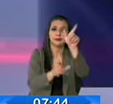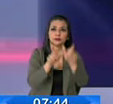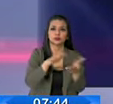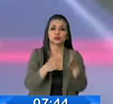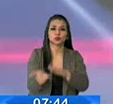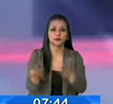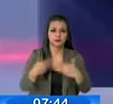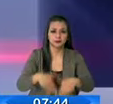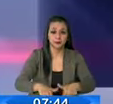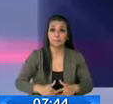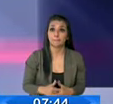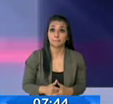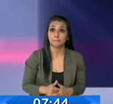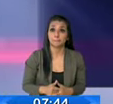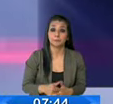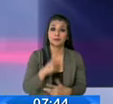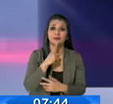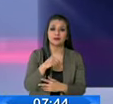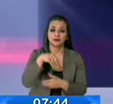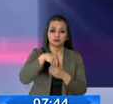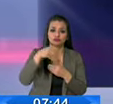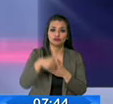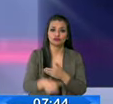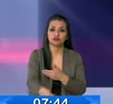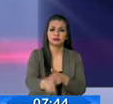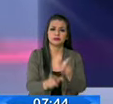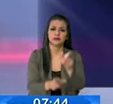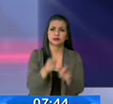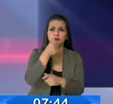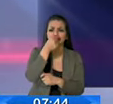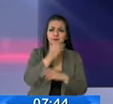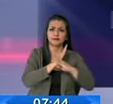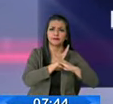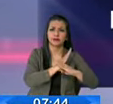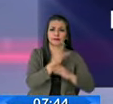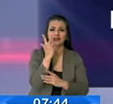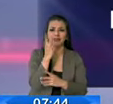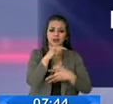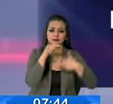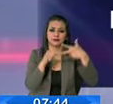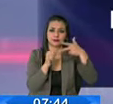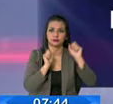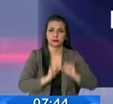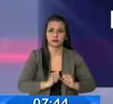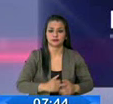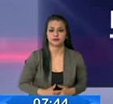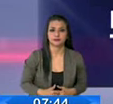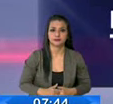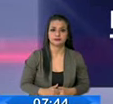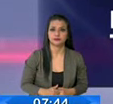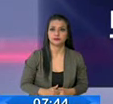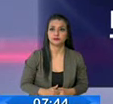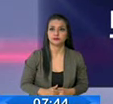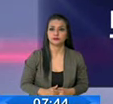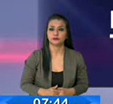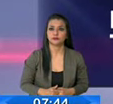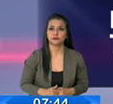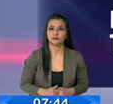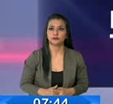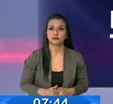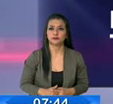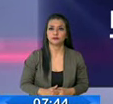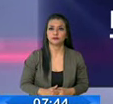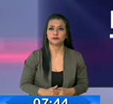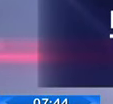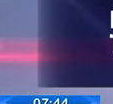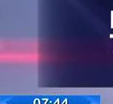fallecido. Indica además que dentro de este número se han identificado 3 tipos de influenza, de los cuales 258 casos han sido